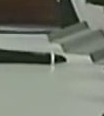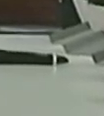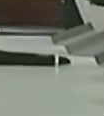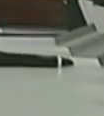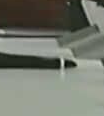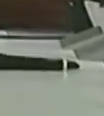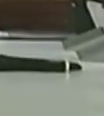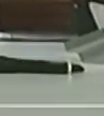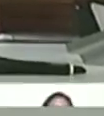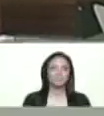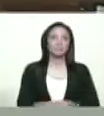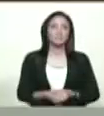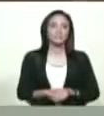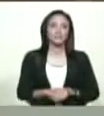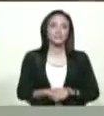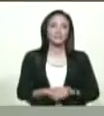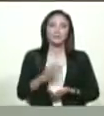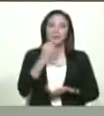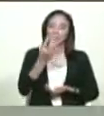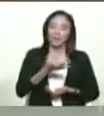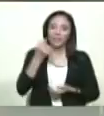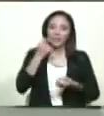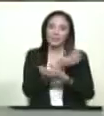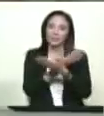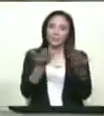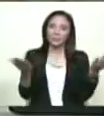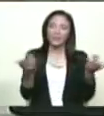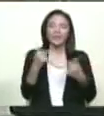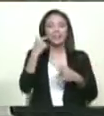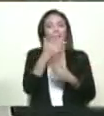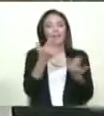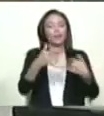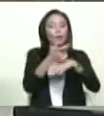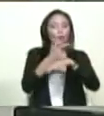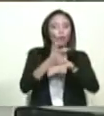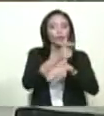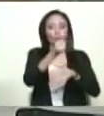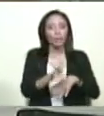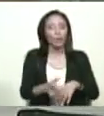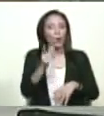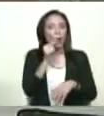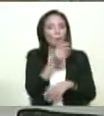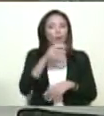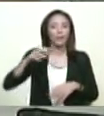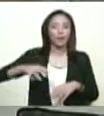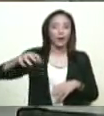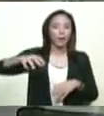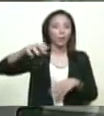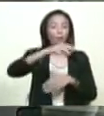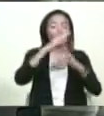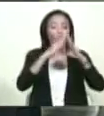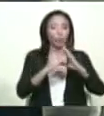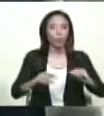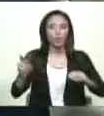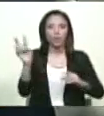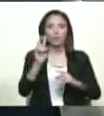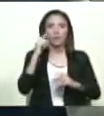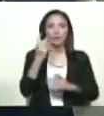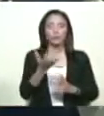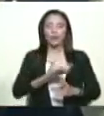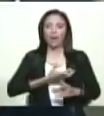bolivarianas protectores protectoras de los estados la